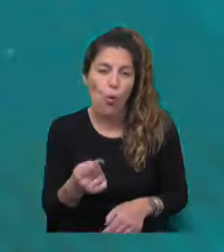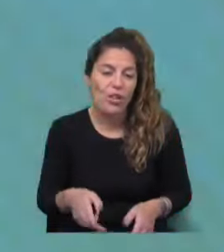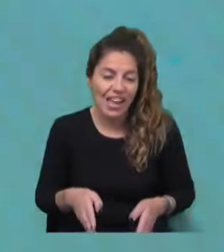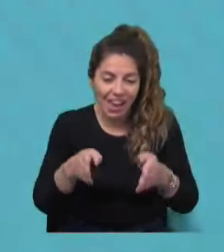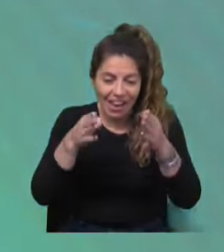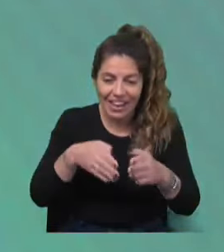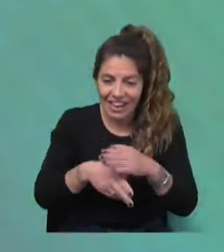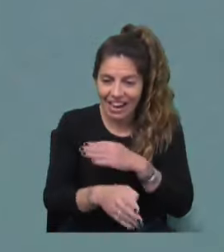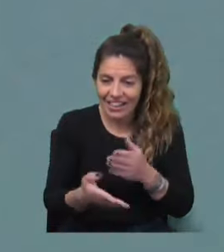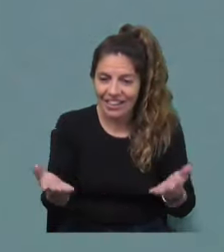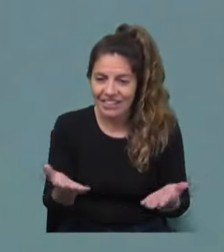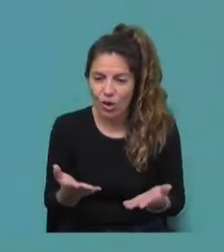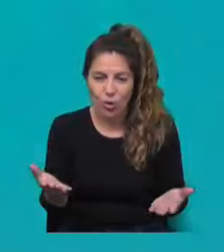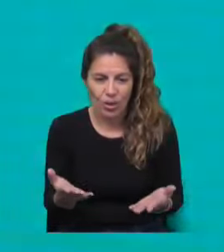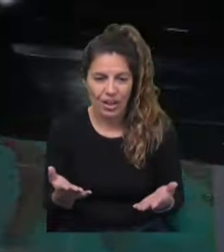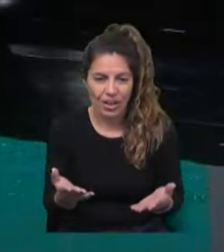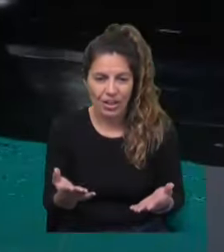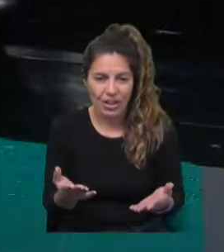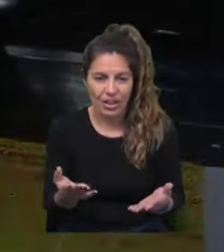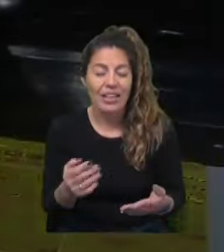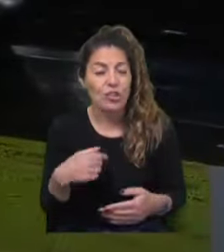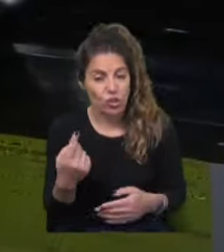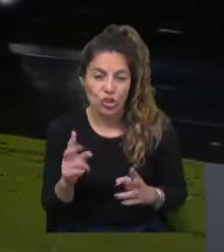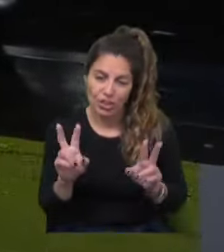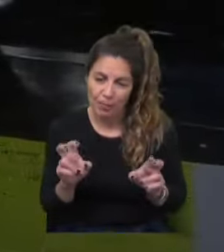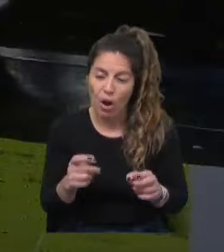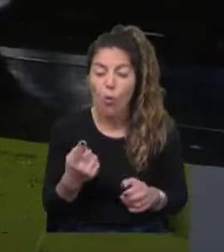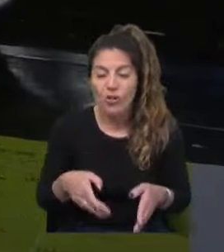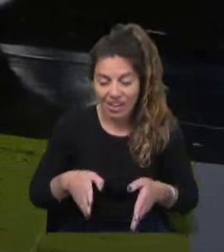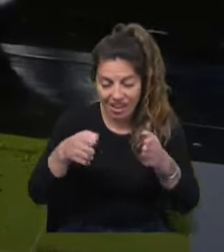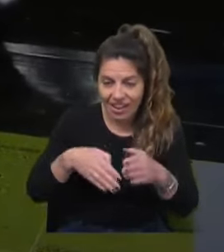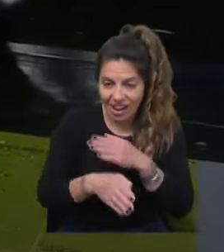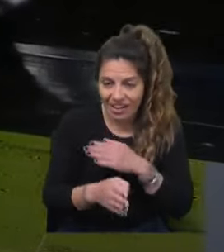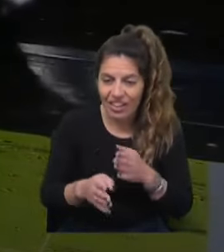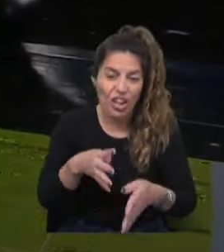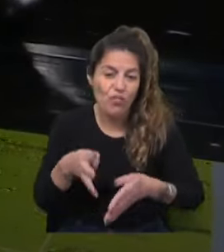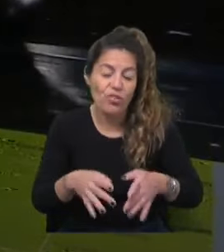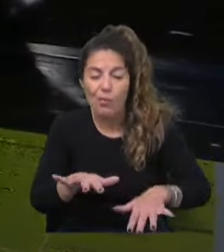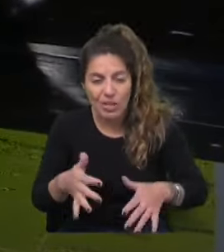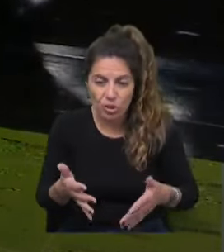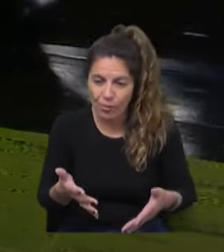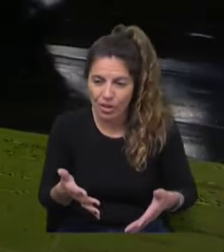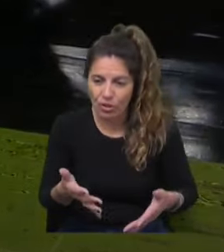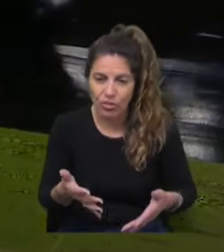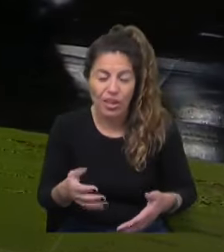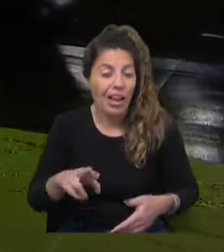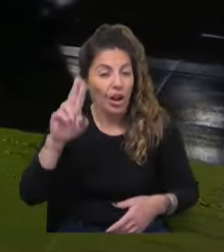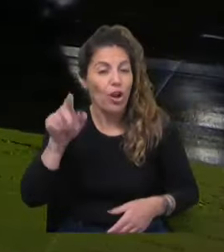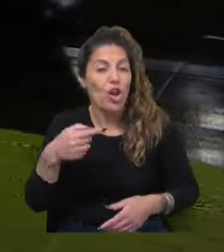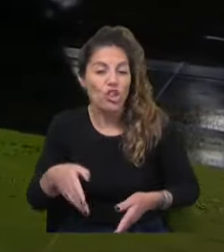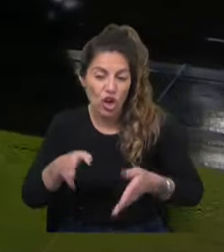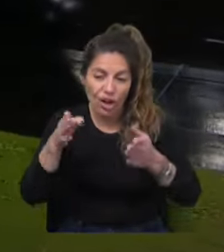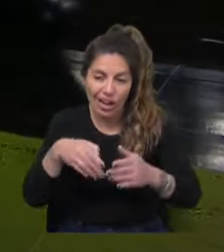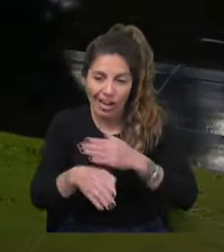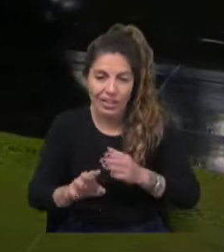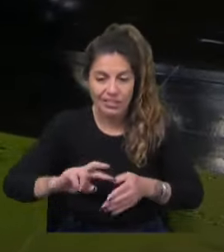escáner hasta ahora, ¿no? Que será otro capítulo, pero sí, un solo escáner que funcionaba más o menos. Recordemos que el otro escáner se cayó